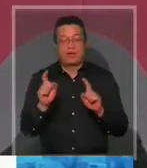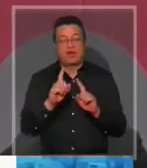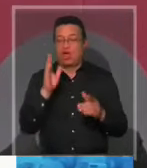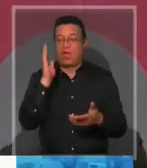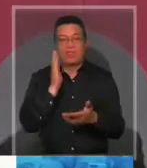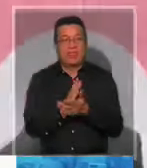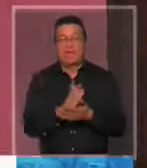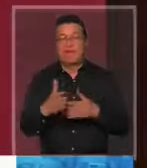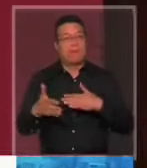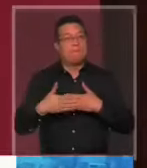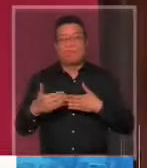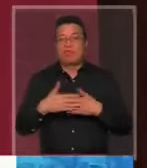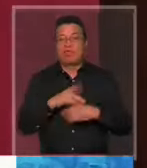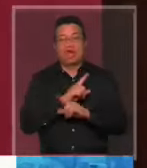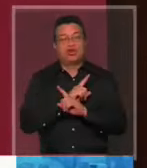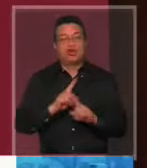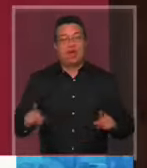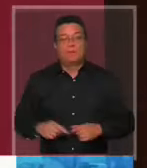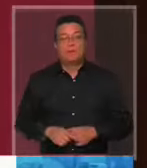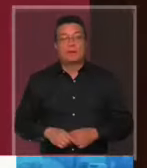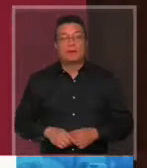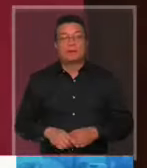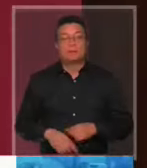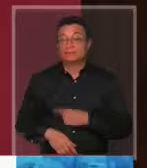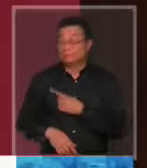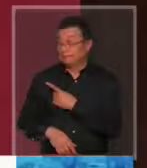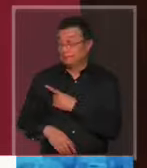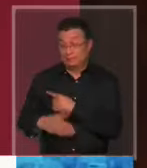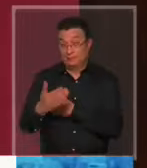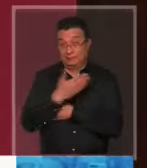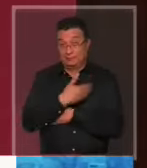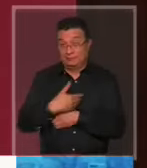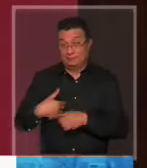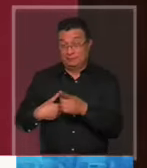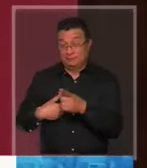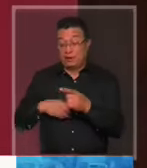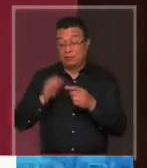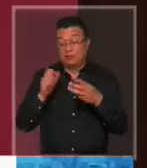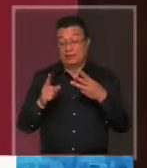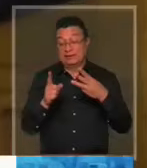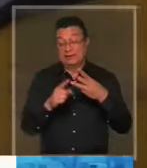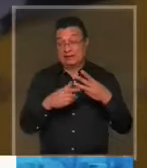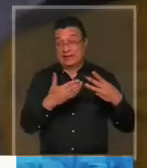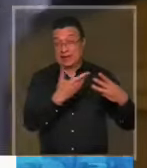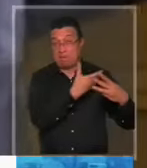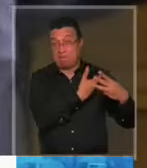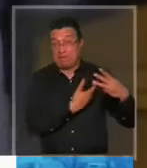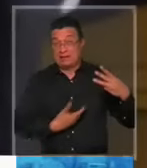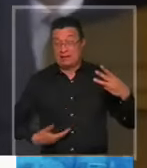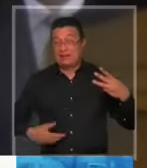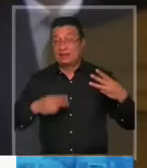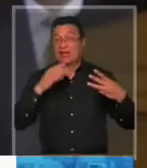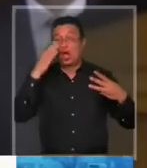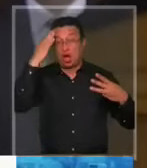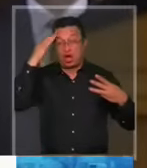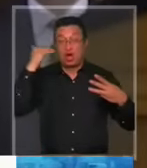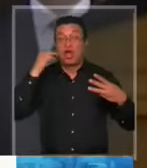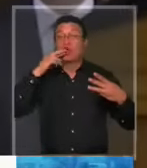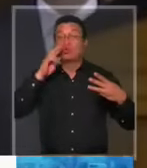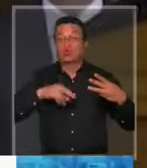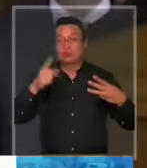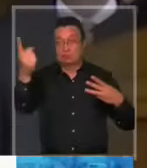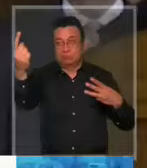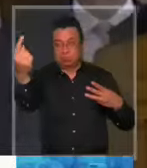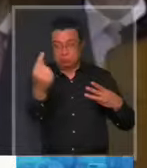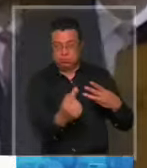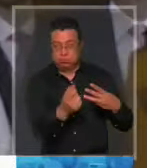será perdonado. Yoon Suk-yeol podría convertirse en el tercer presidente surcoreano en enfrentar un impeachment.